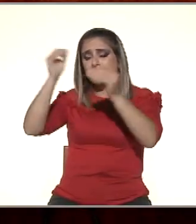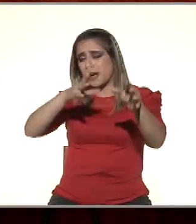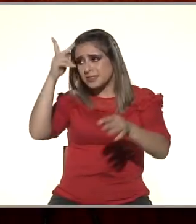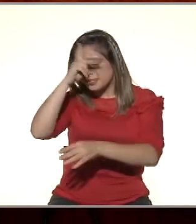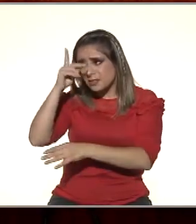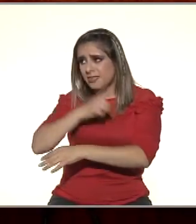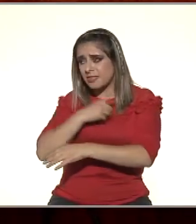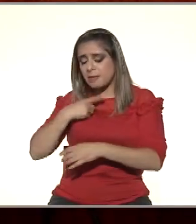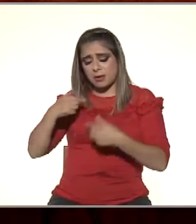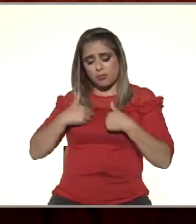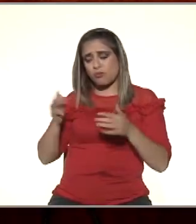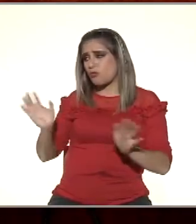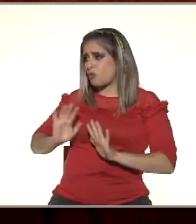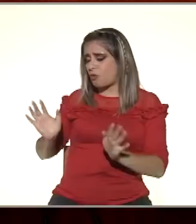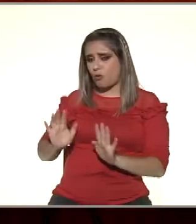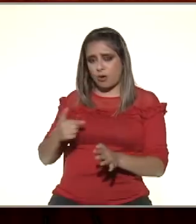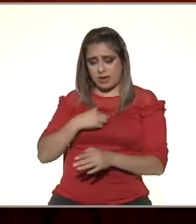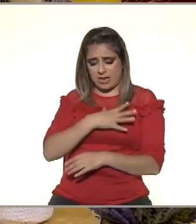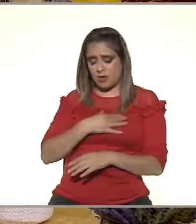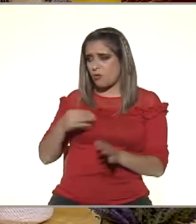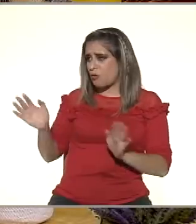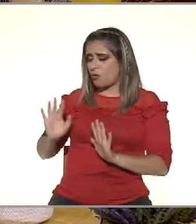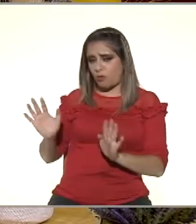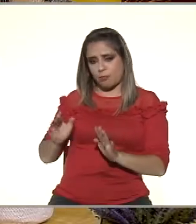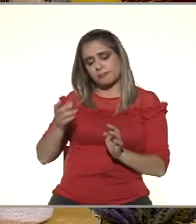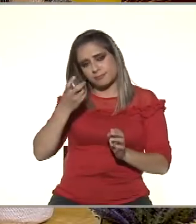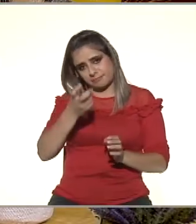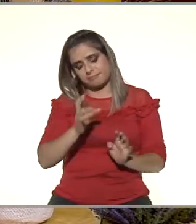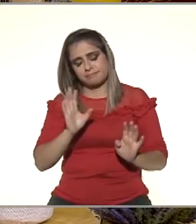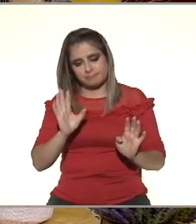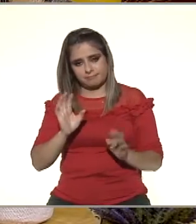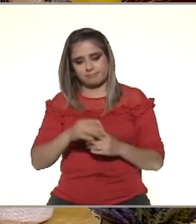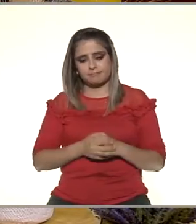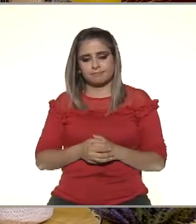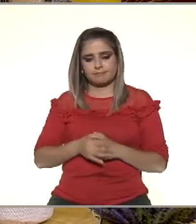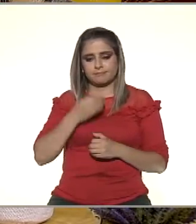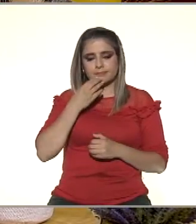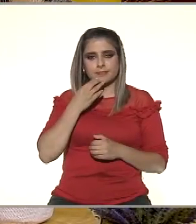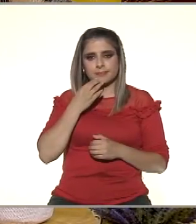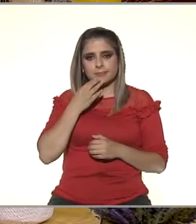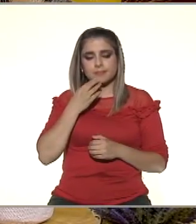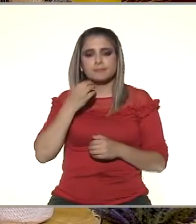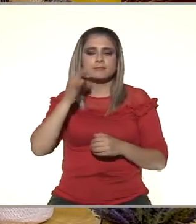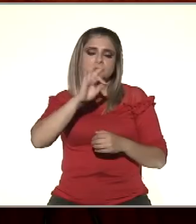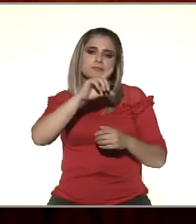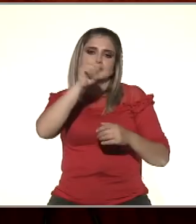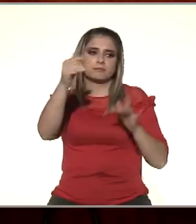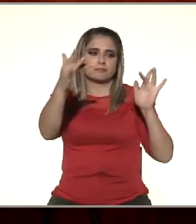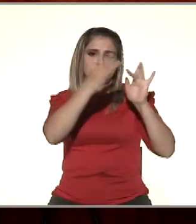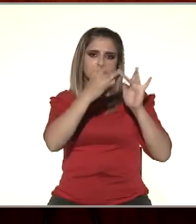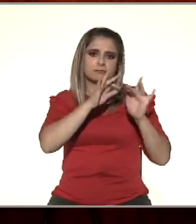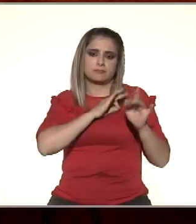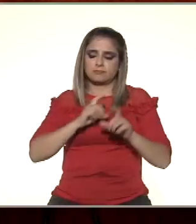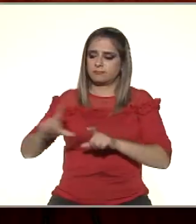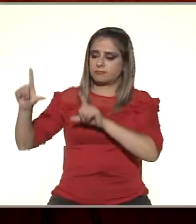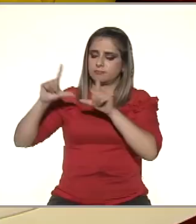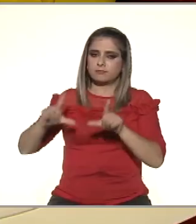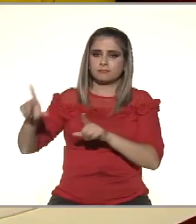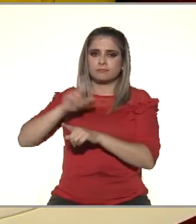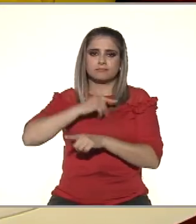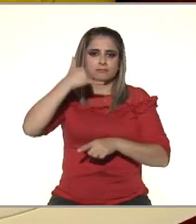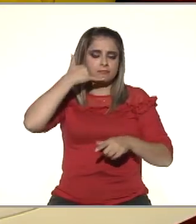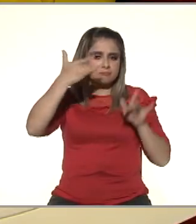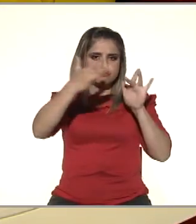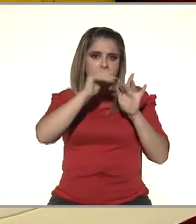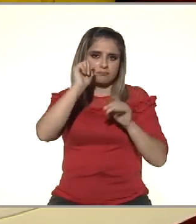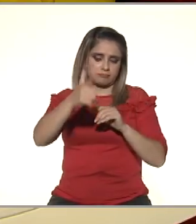alguien. Y ya, ¿no? Y a lo mejor damos ahorita algunas recomendaciones, nuestros teléfonos o algo. Han estado pasando también. Pero creo